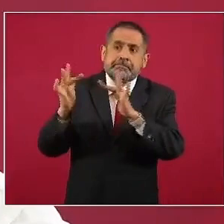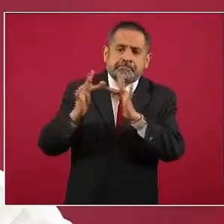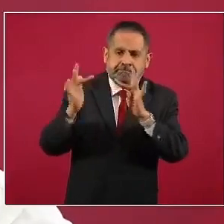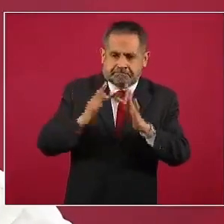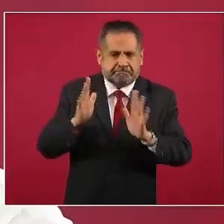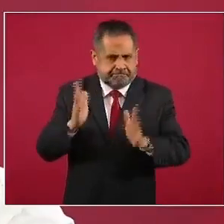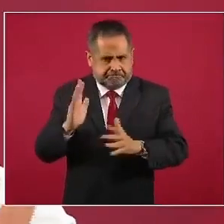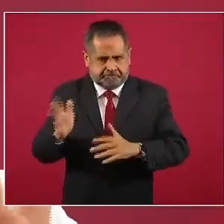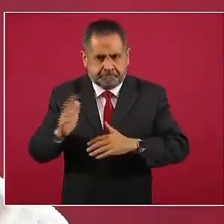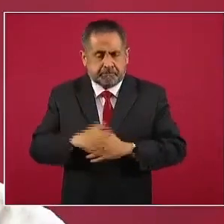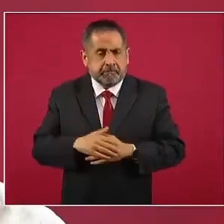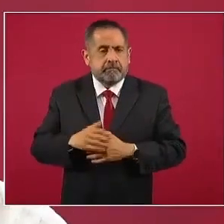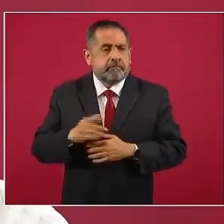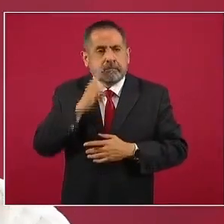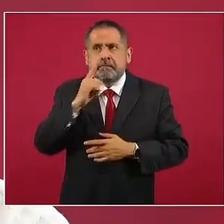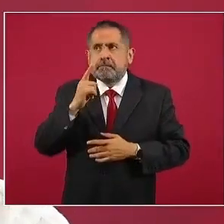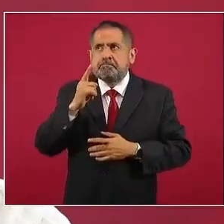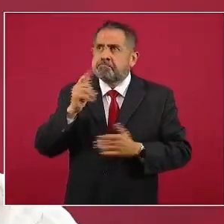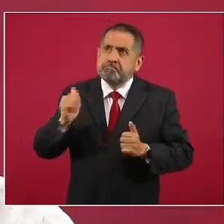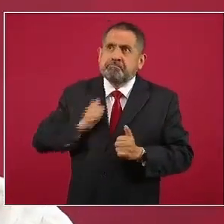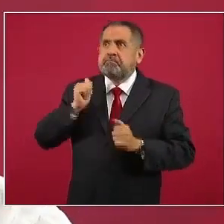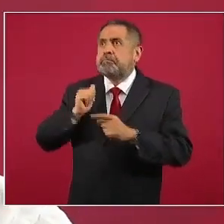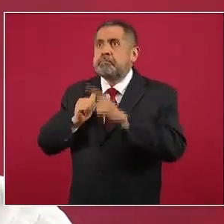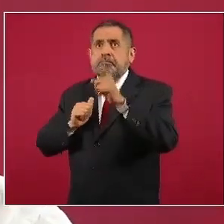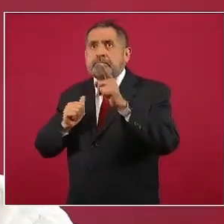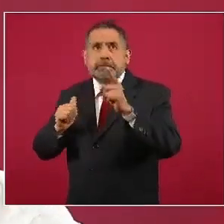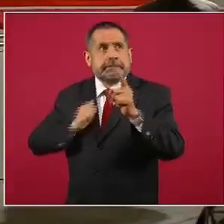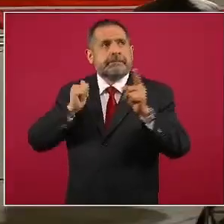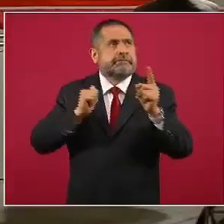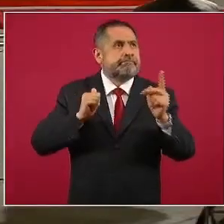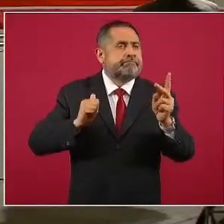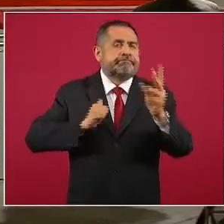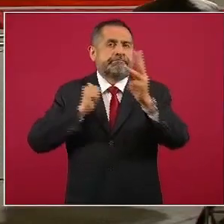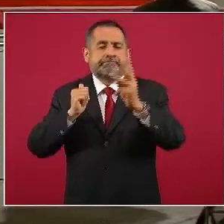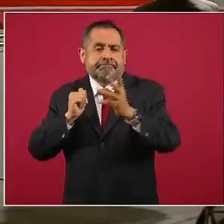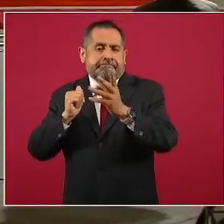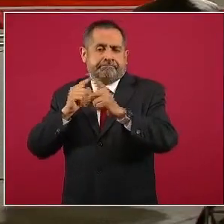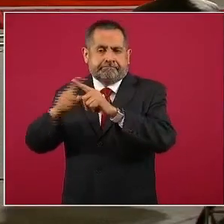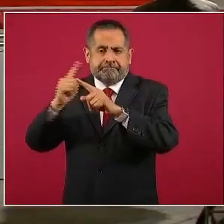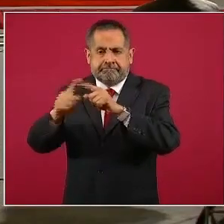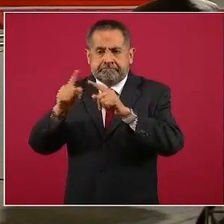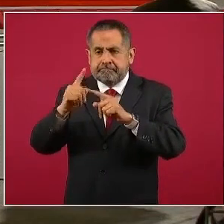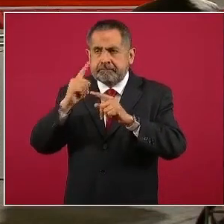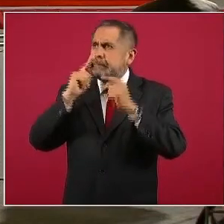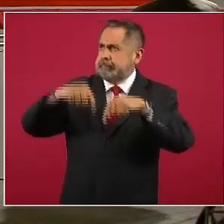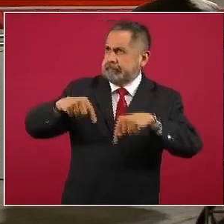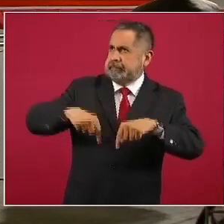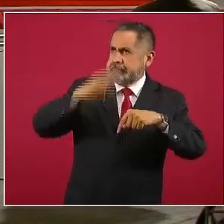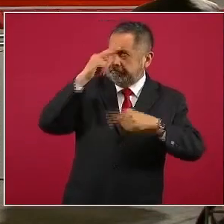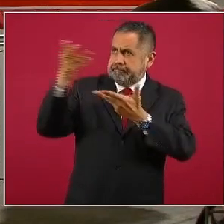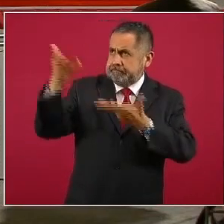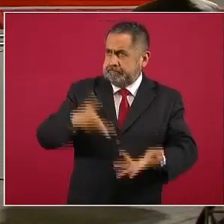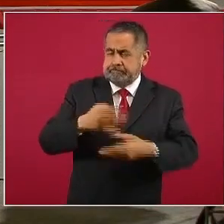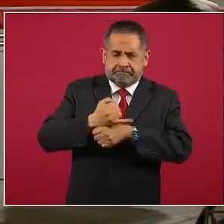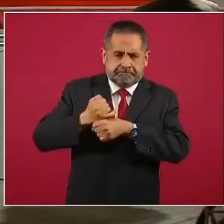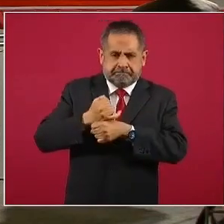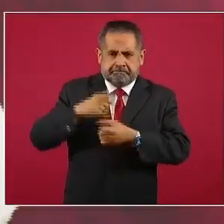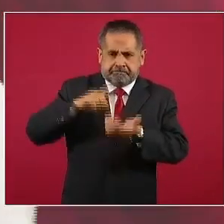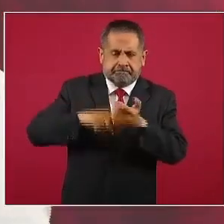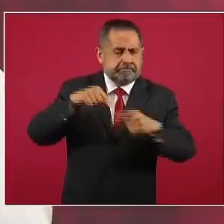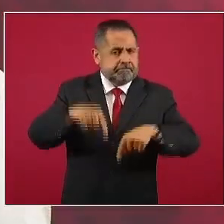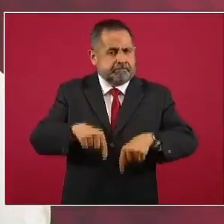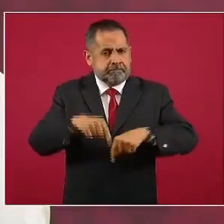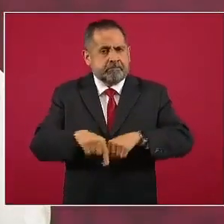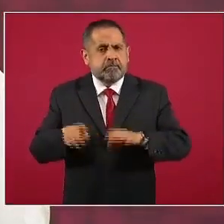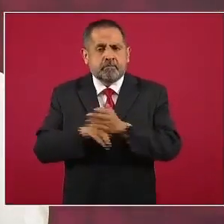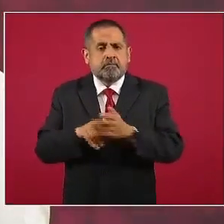identificar oportunidades para que estas compañías, algunas de ellas, realicen investigación científica